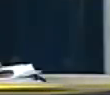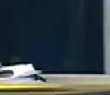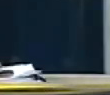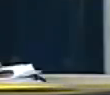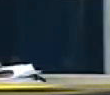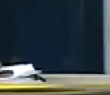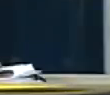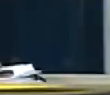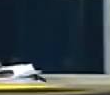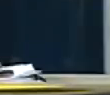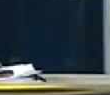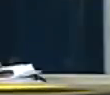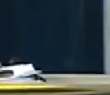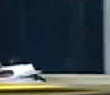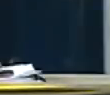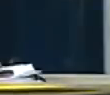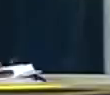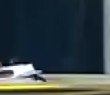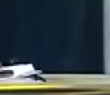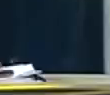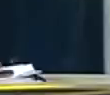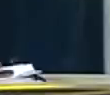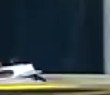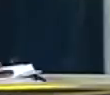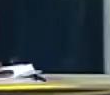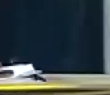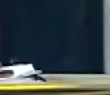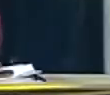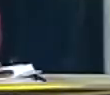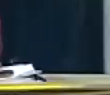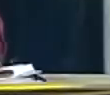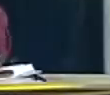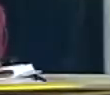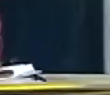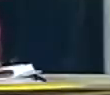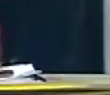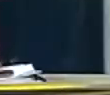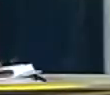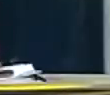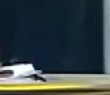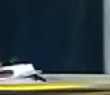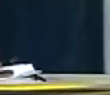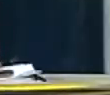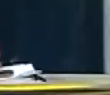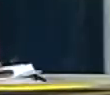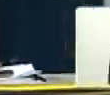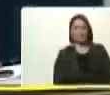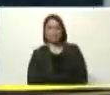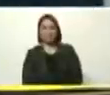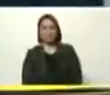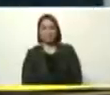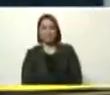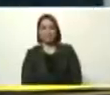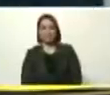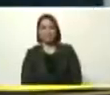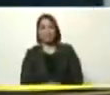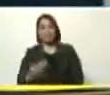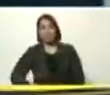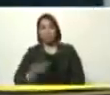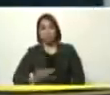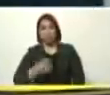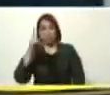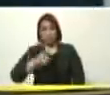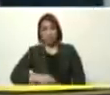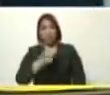Bueno, todo el apoyo, Luis José Marcano. Y aún más ahora, entonces adquiere importancia